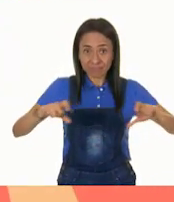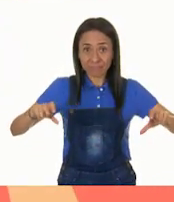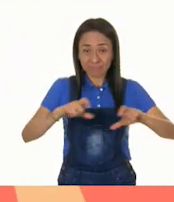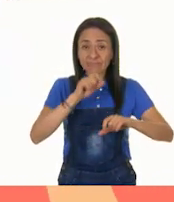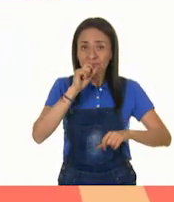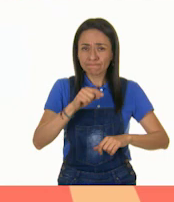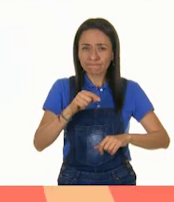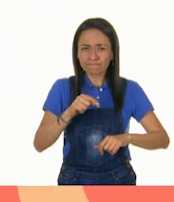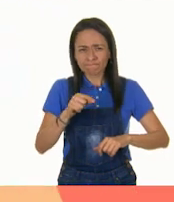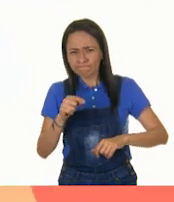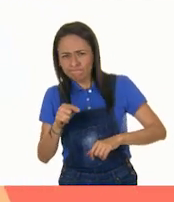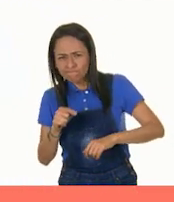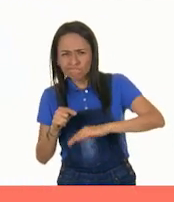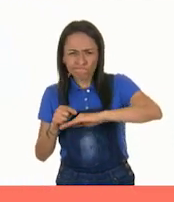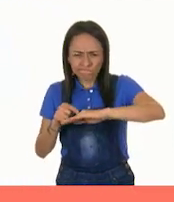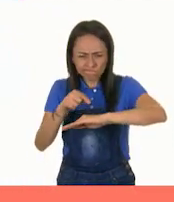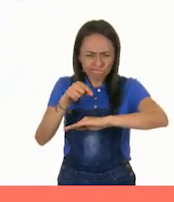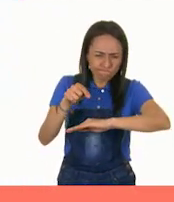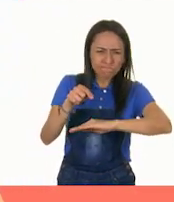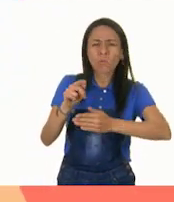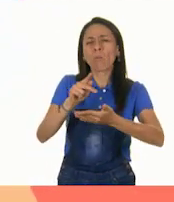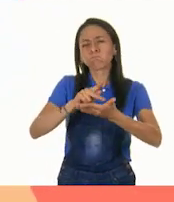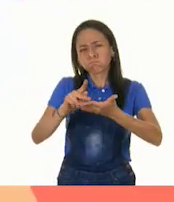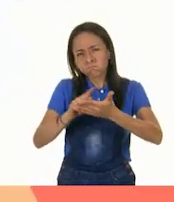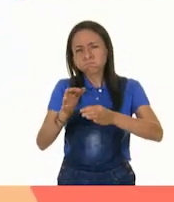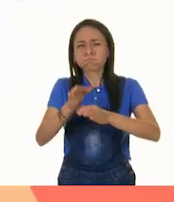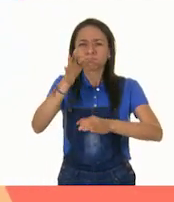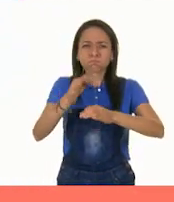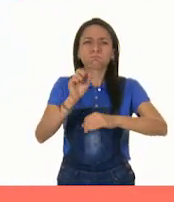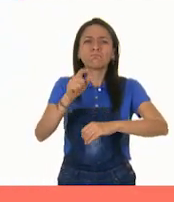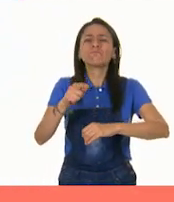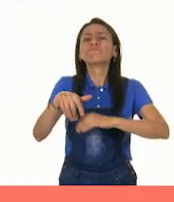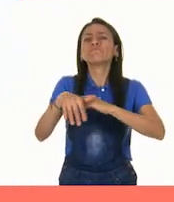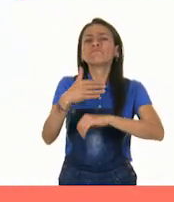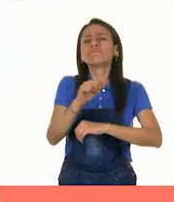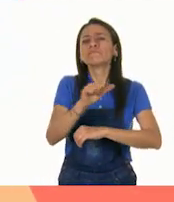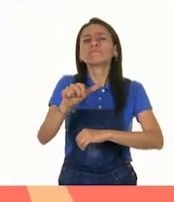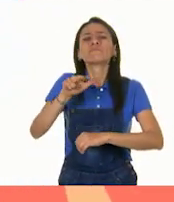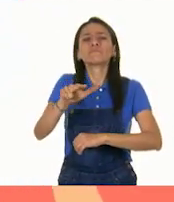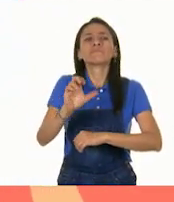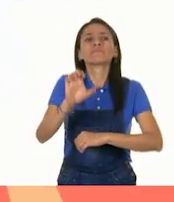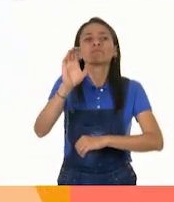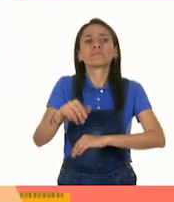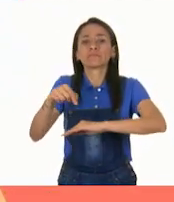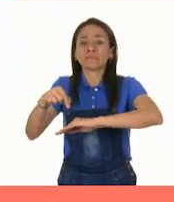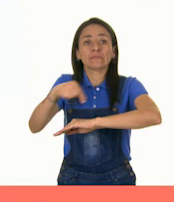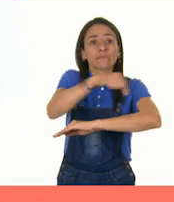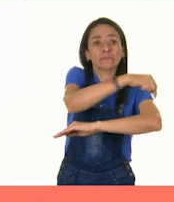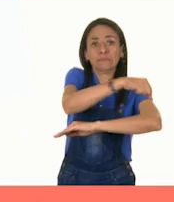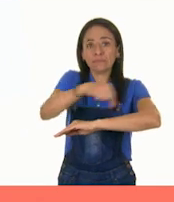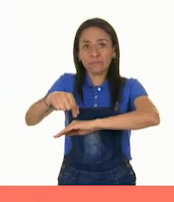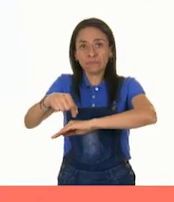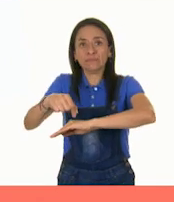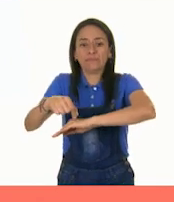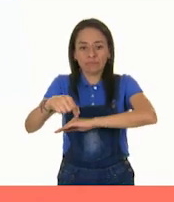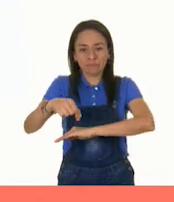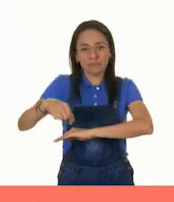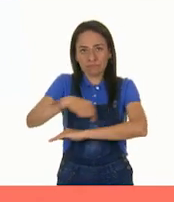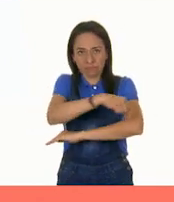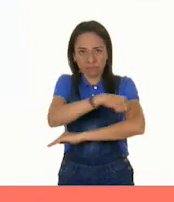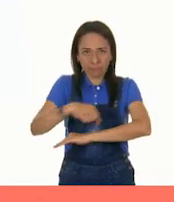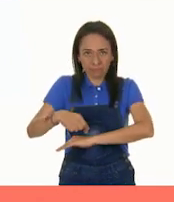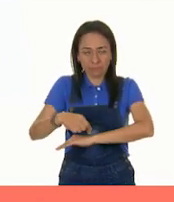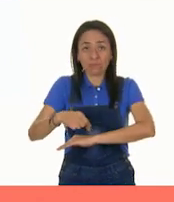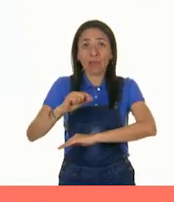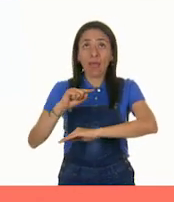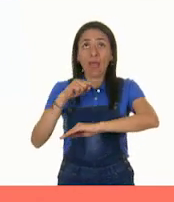marca con el plumón o la pluma de 15 a 18 centímetros de largo de un lado dejando un margen